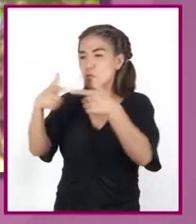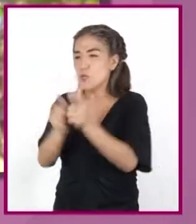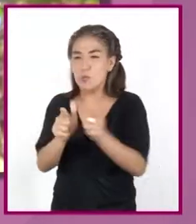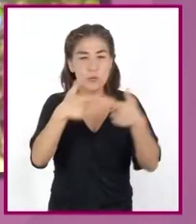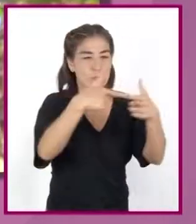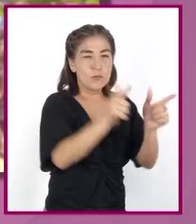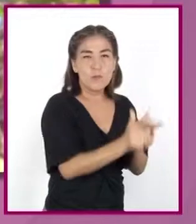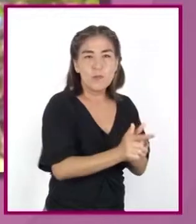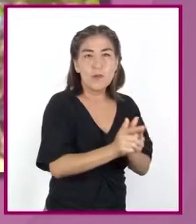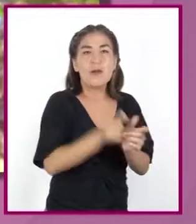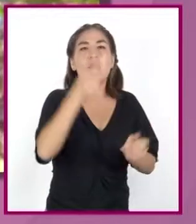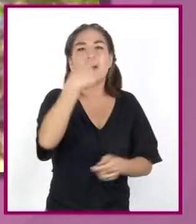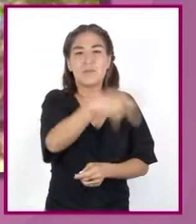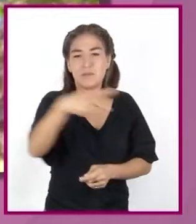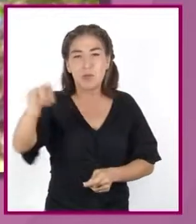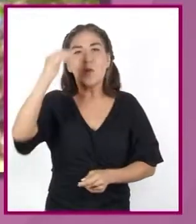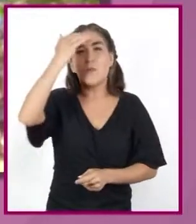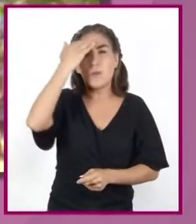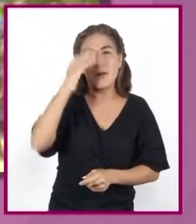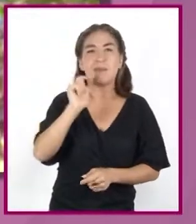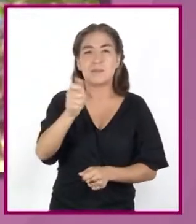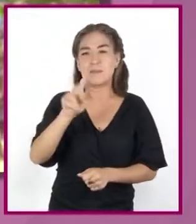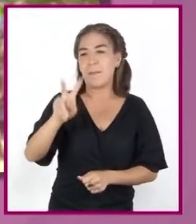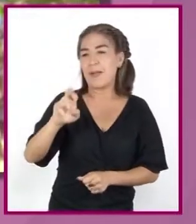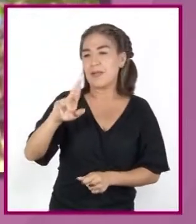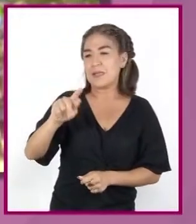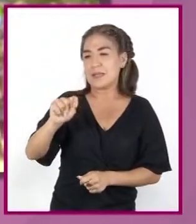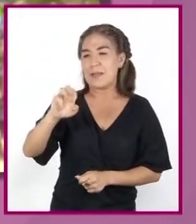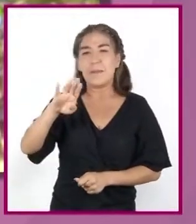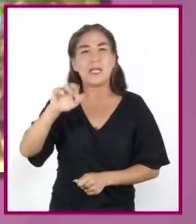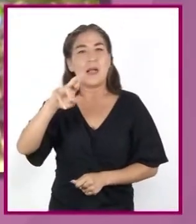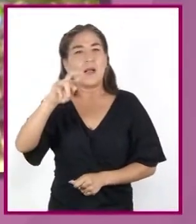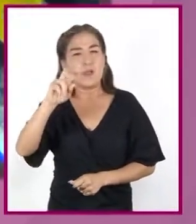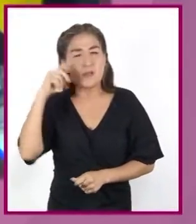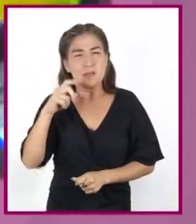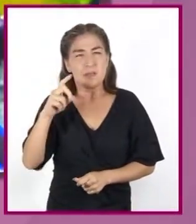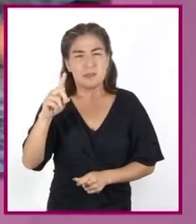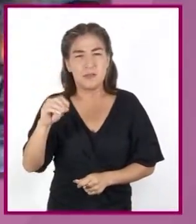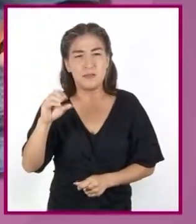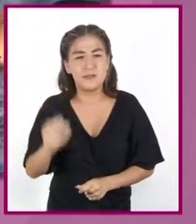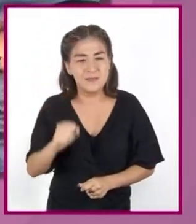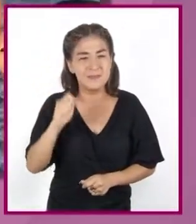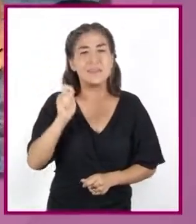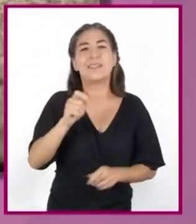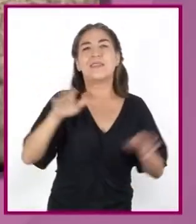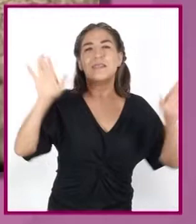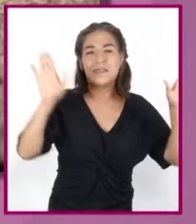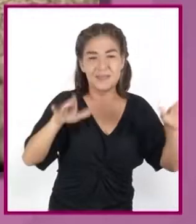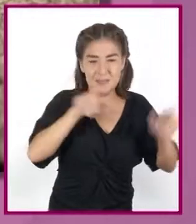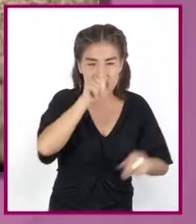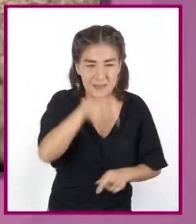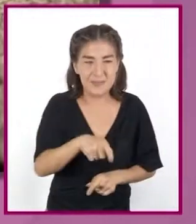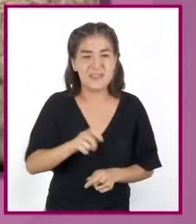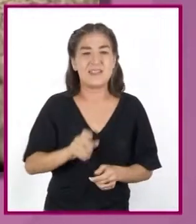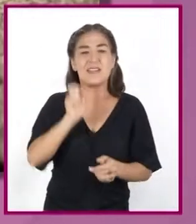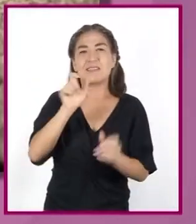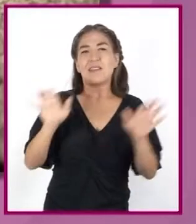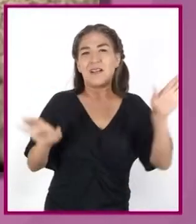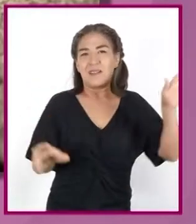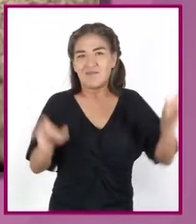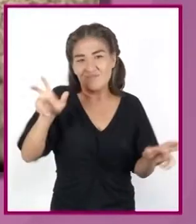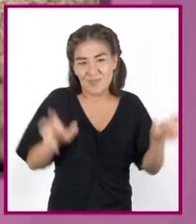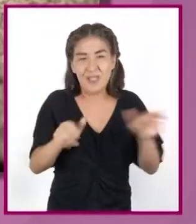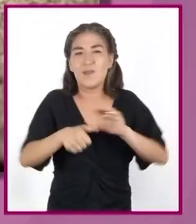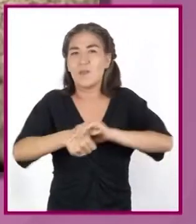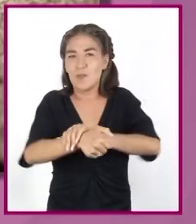conocidos, que en general son, por ejemplo, los vertebrados, con mamíferos, con peces, con aves, con reptiles. Ahí,